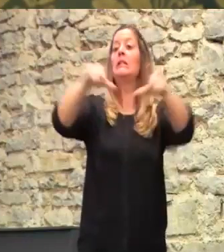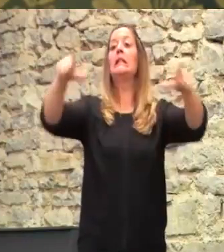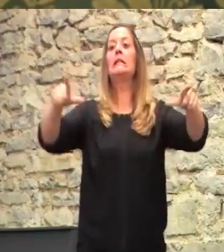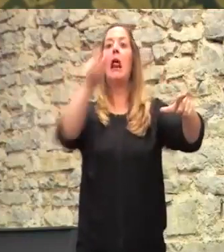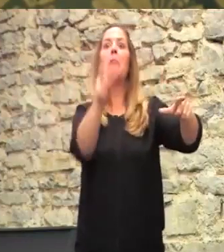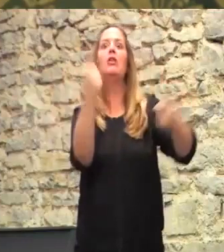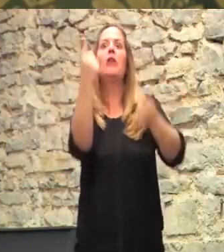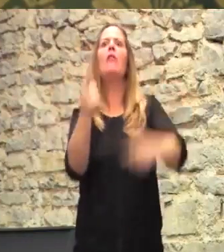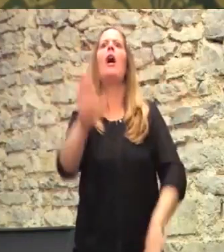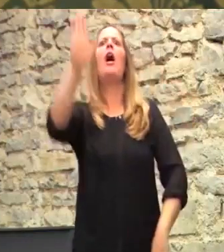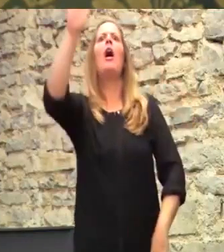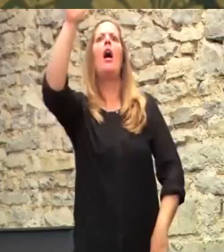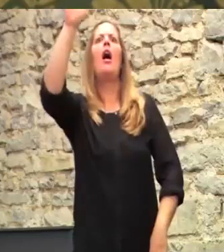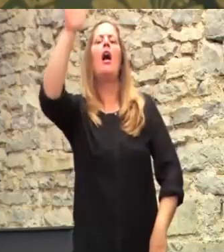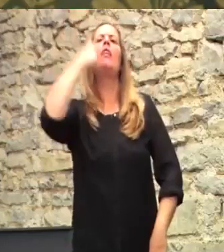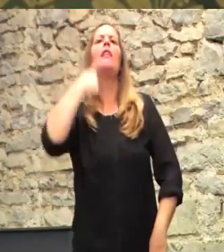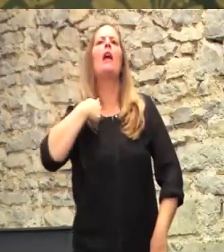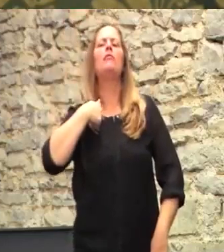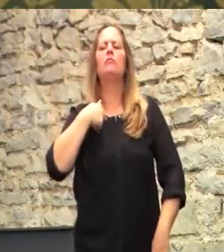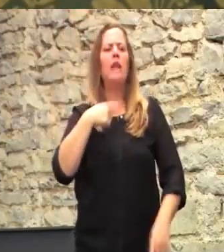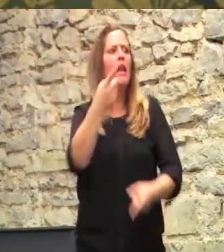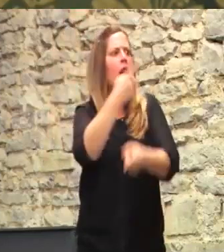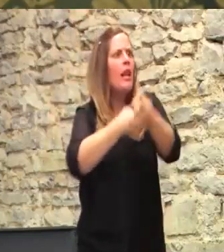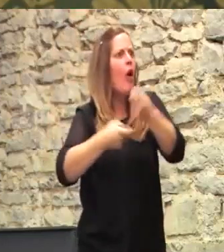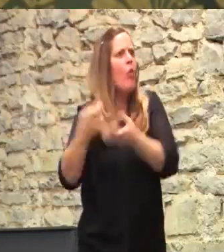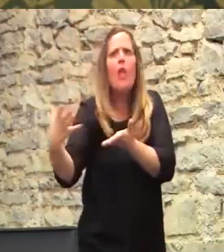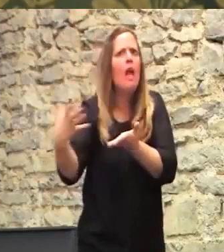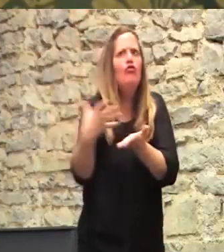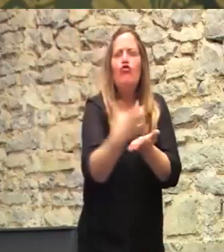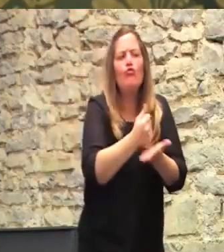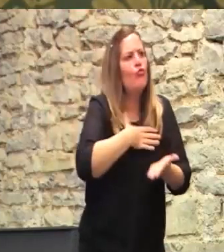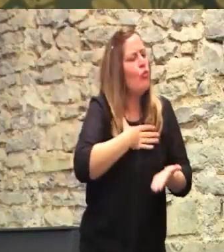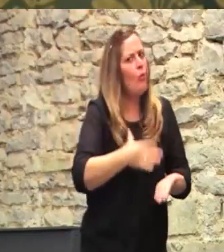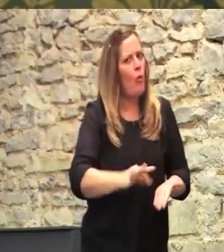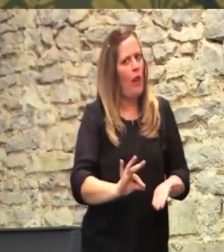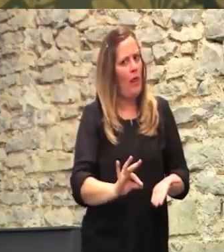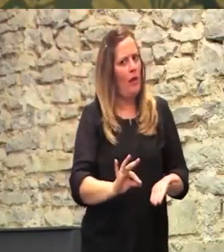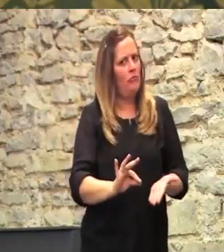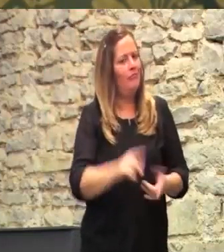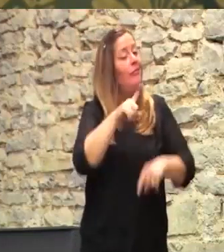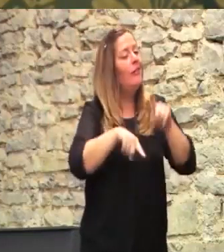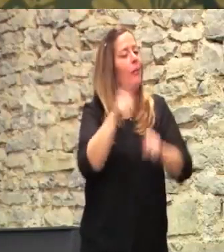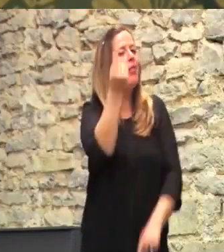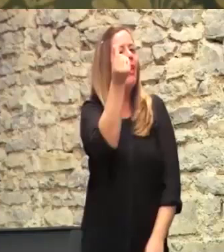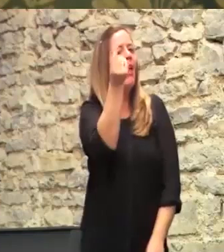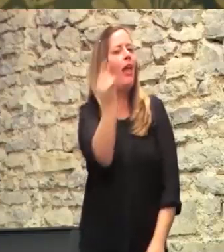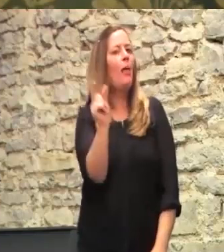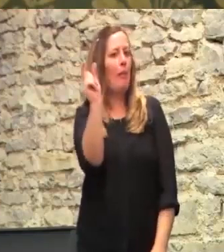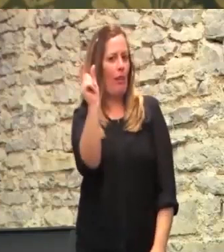la mano y decía todo es negociable este es cuestión de precio